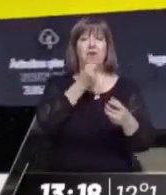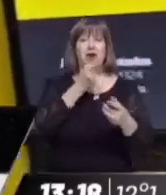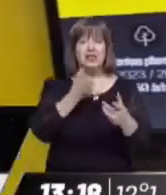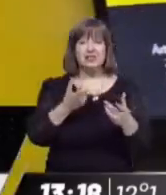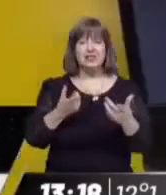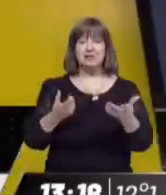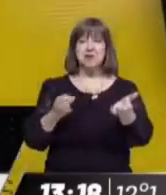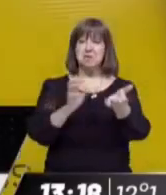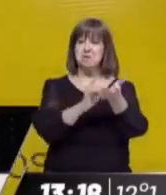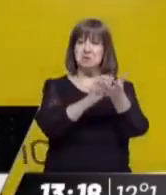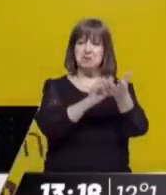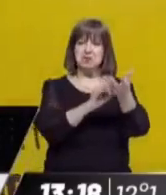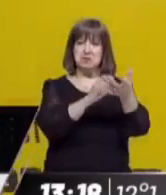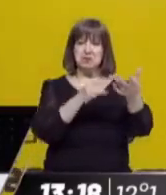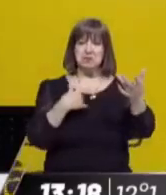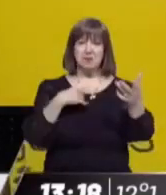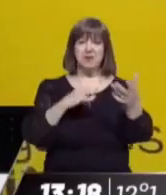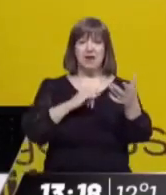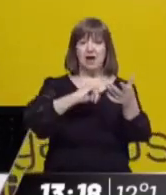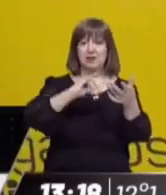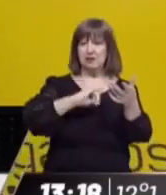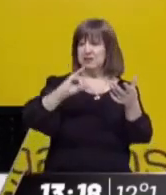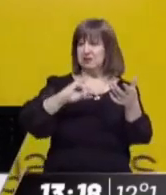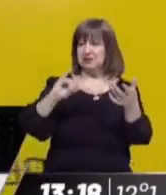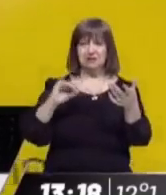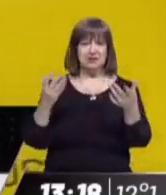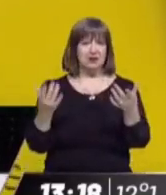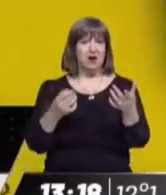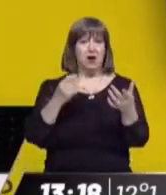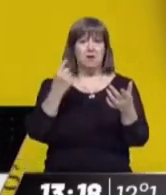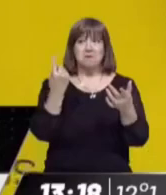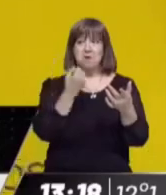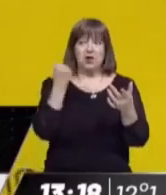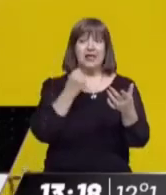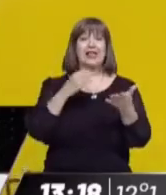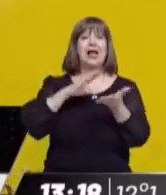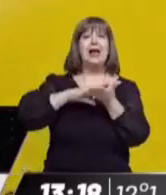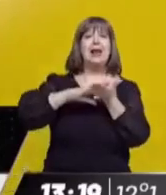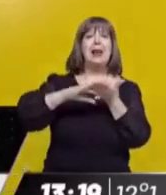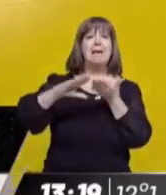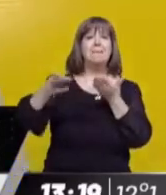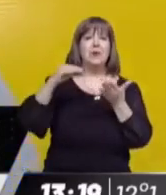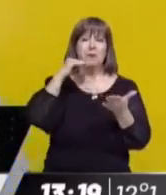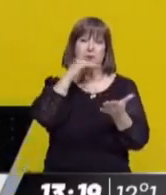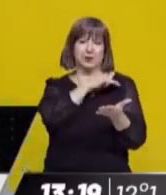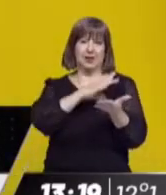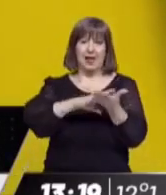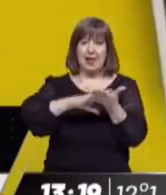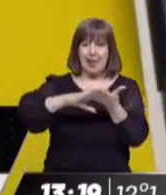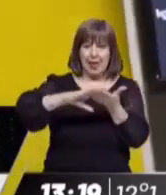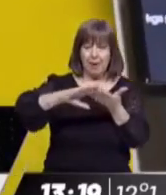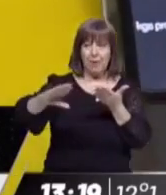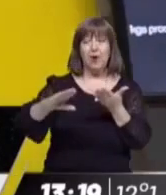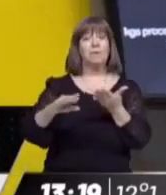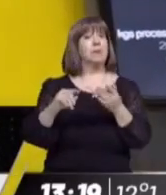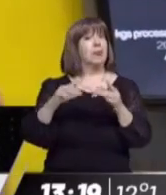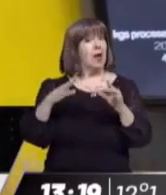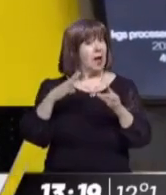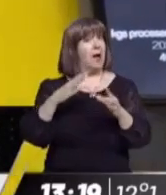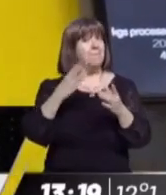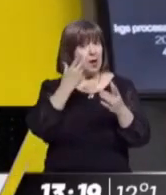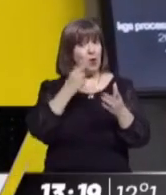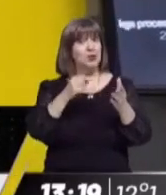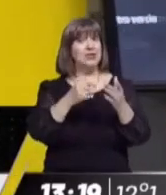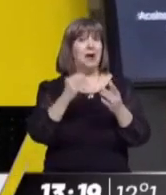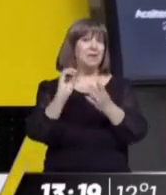tarea final que es que lujan sea el mejor lugar para vivir para eso primero tiene que ser lugar más limpio tarea que hoy ya existe que está validado pero creemos que la